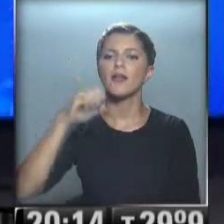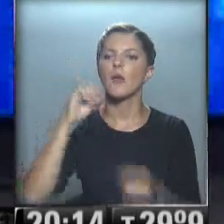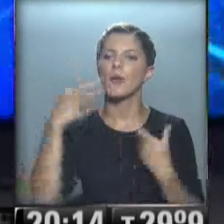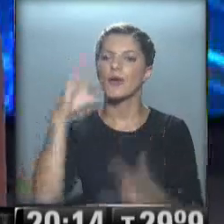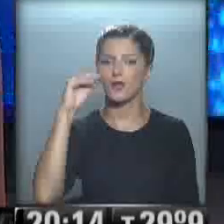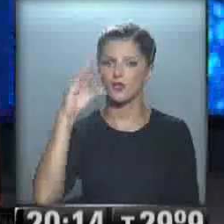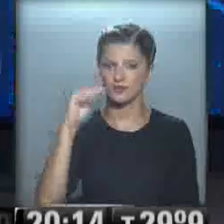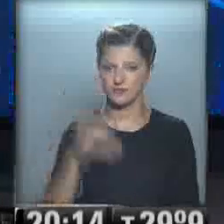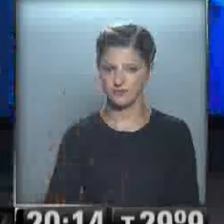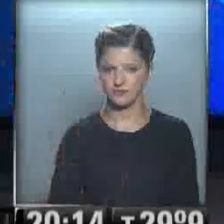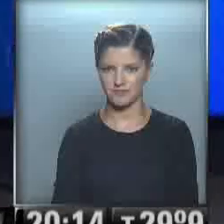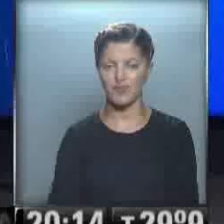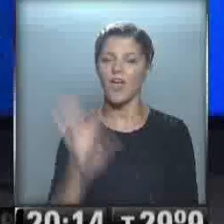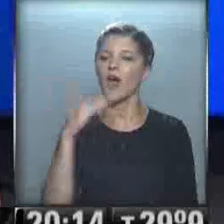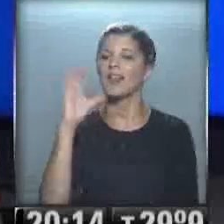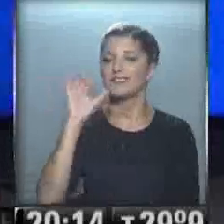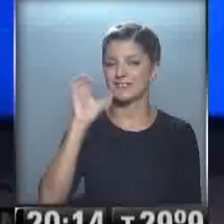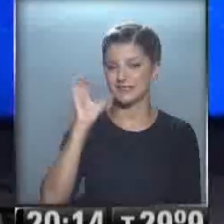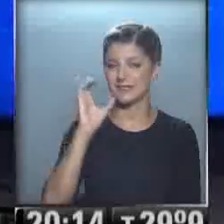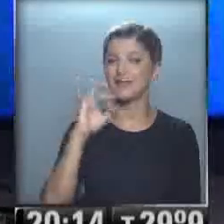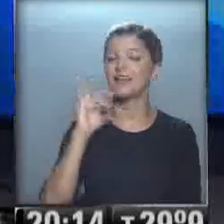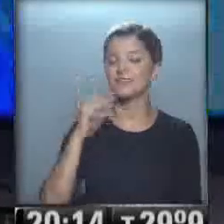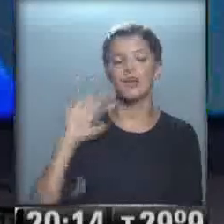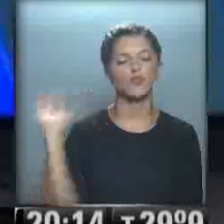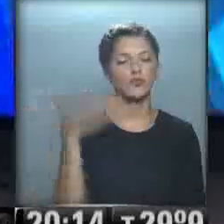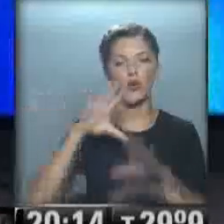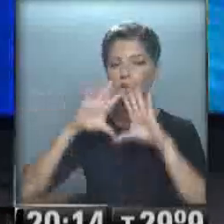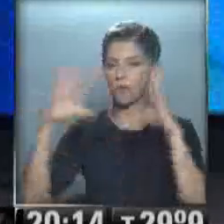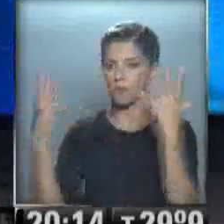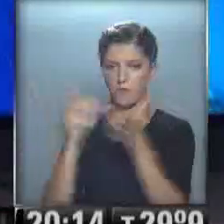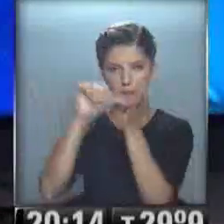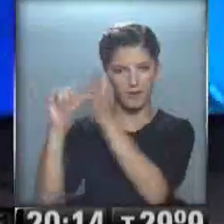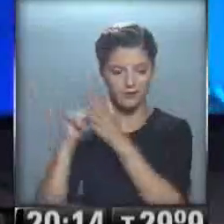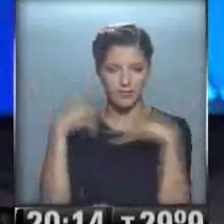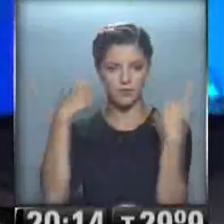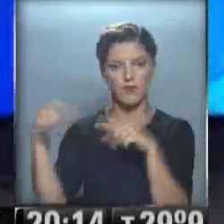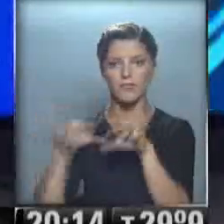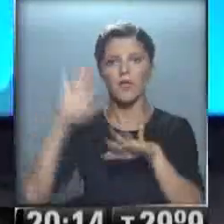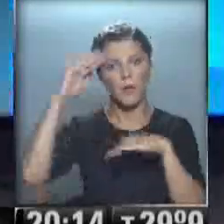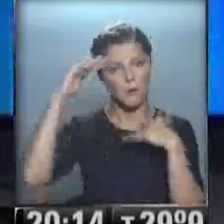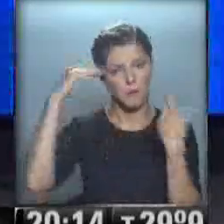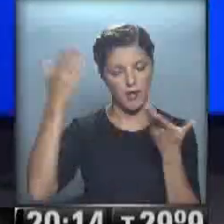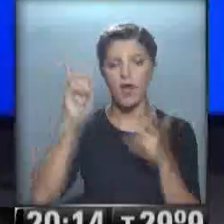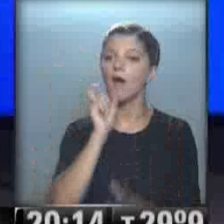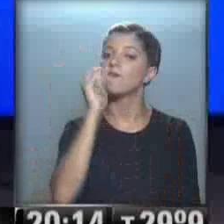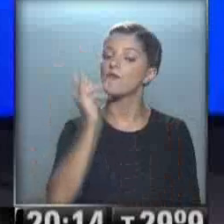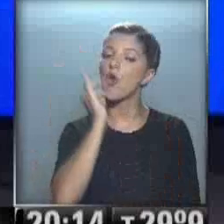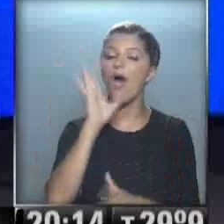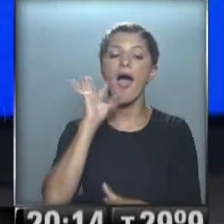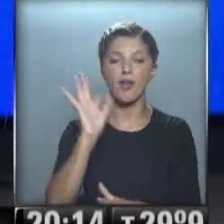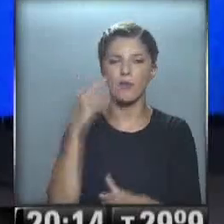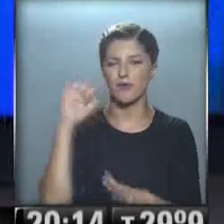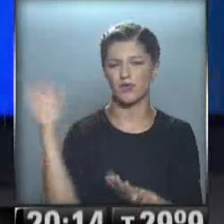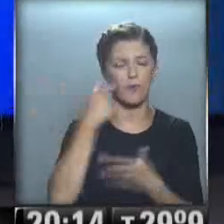noches Hola Cecilia Sí en casi todas partes hubo alguna mención es imposible Mostrar todo lo que ha aparecido por